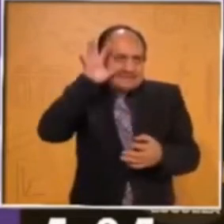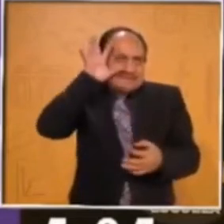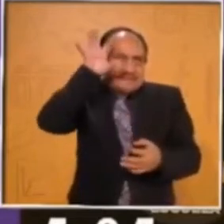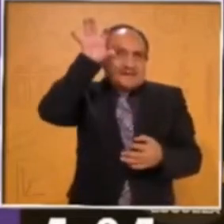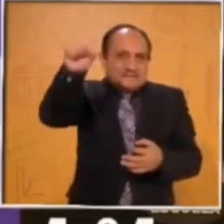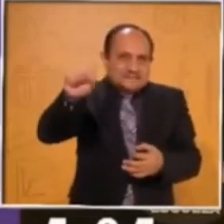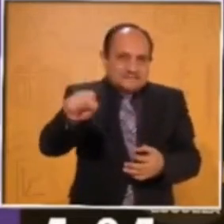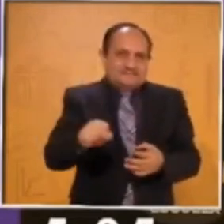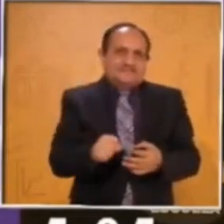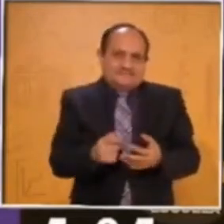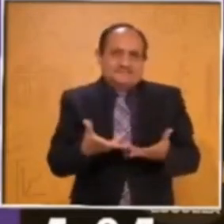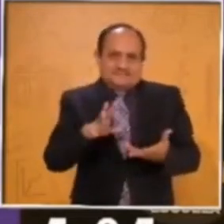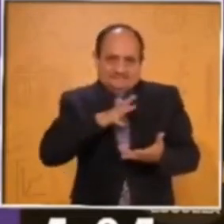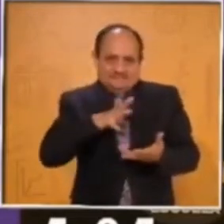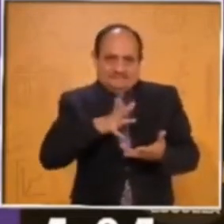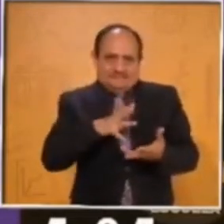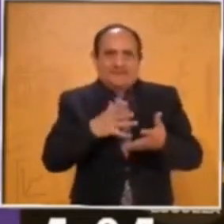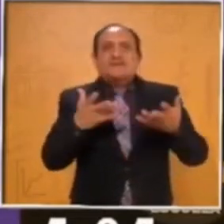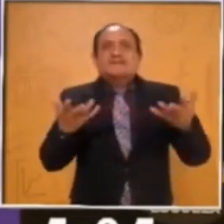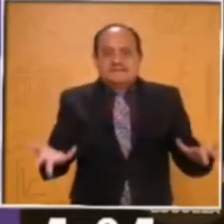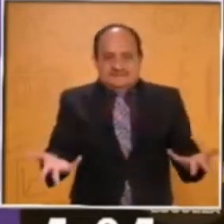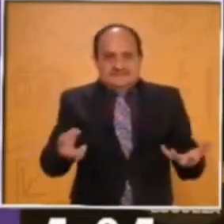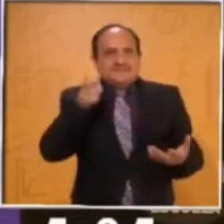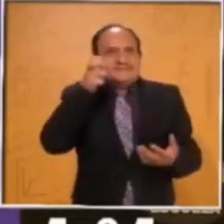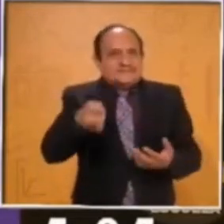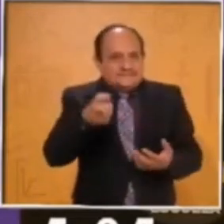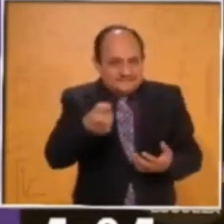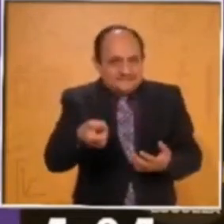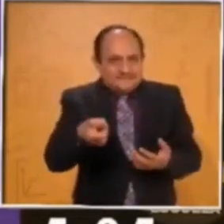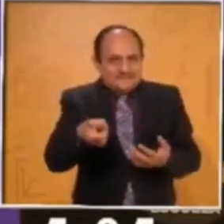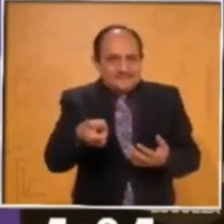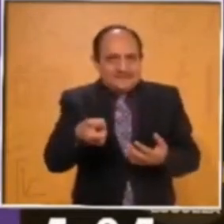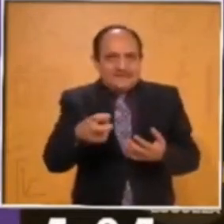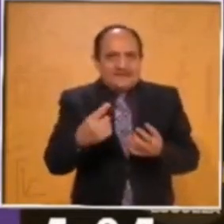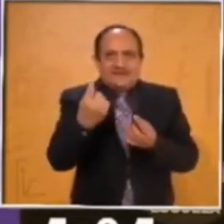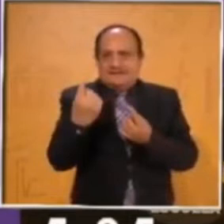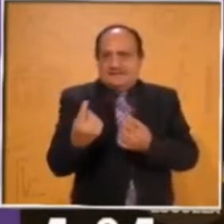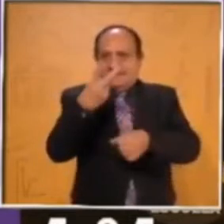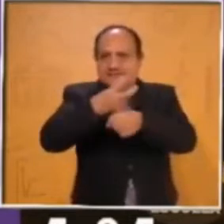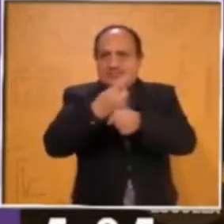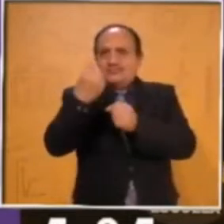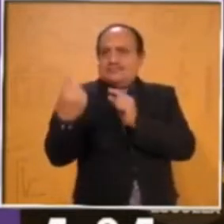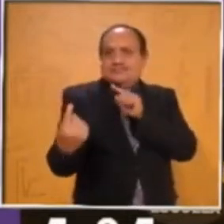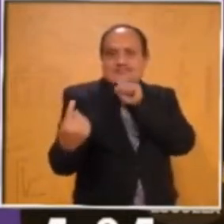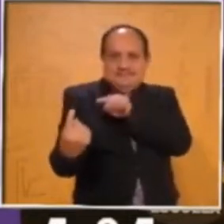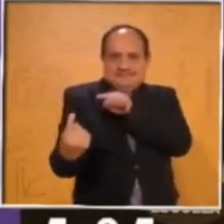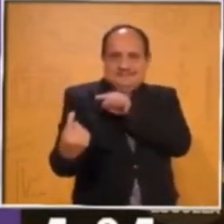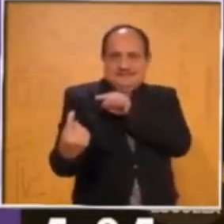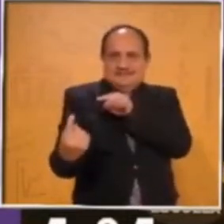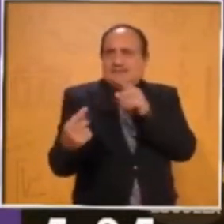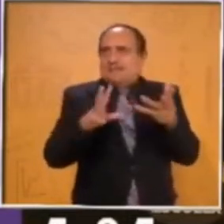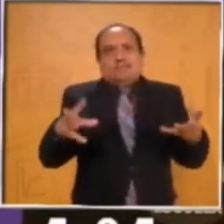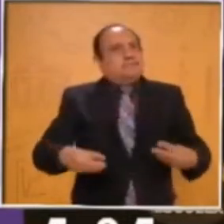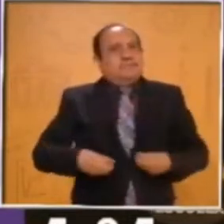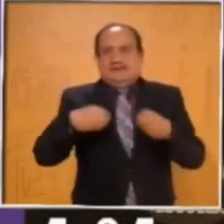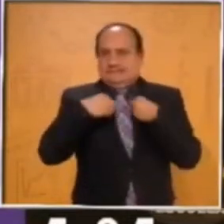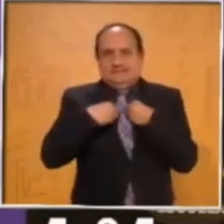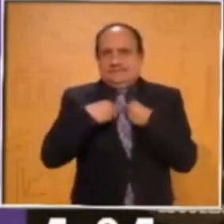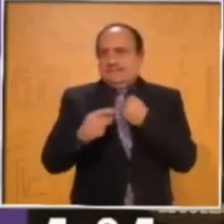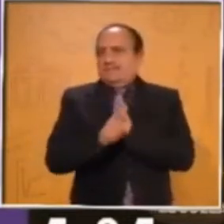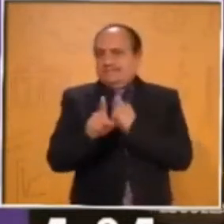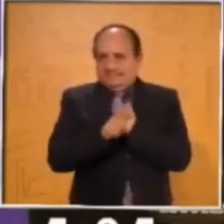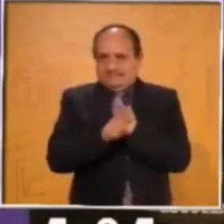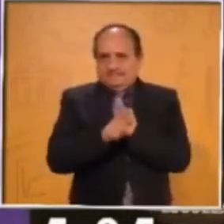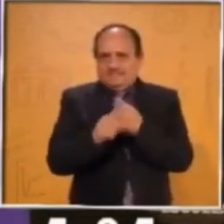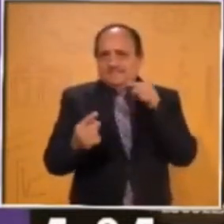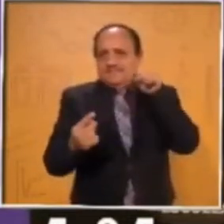sueño que tiene, entonces en ese caso el antagonista va a ser la vida misma, ¿vale? El antagonista es